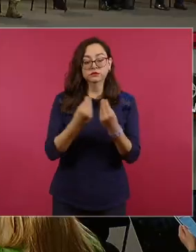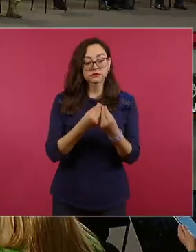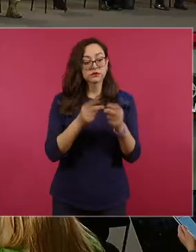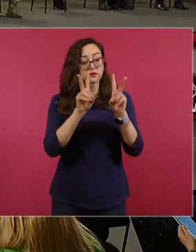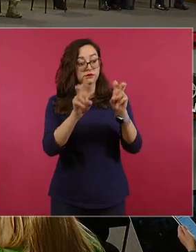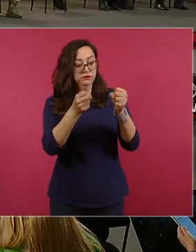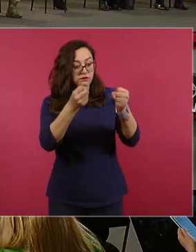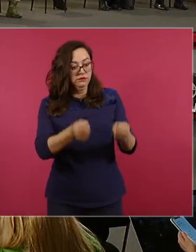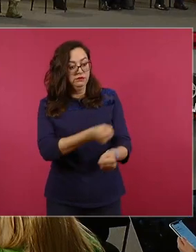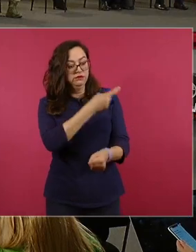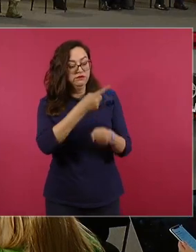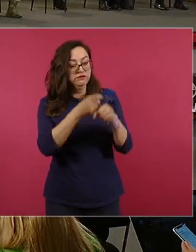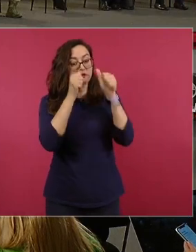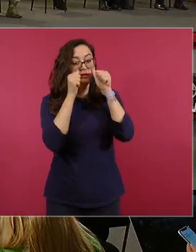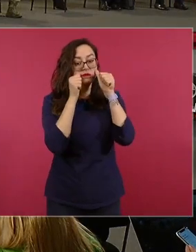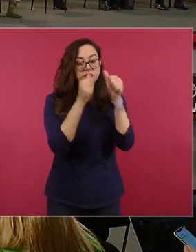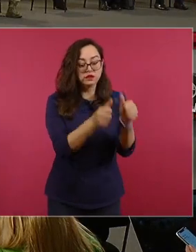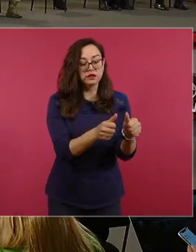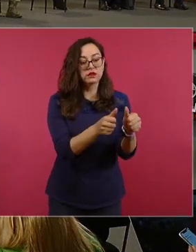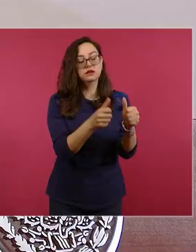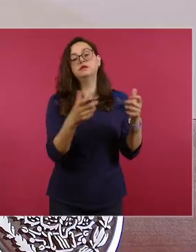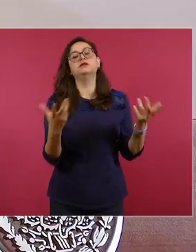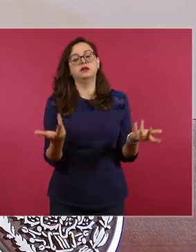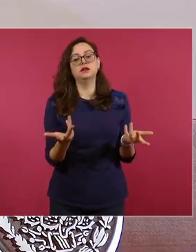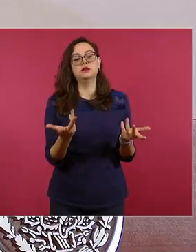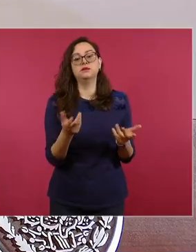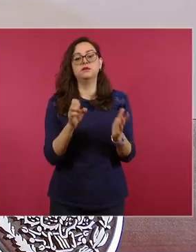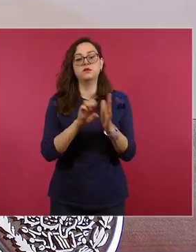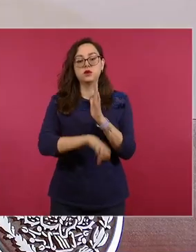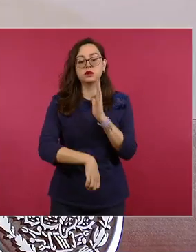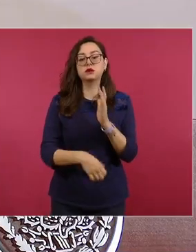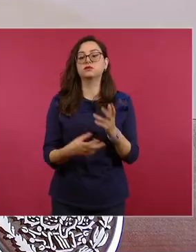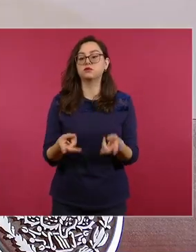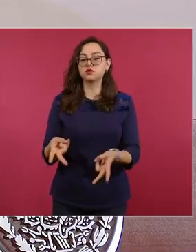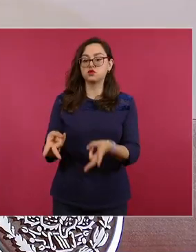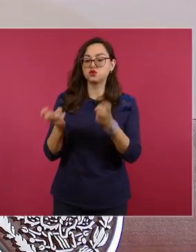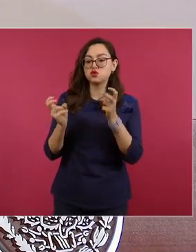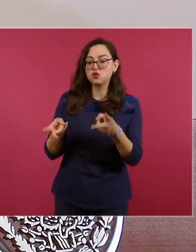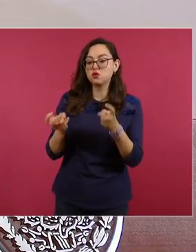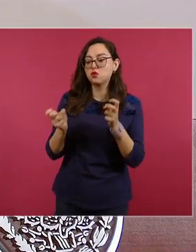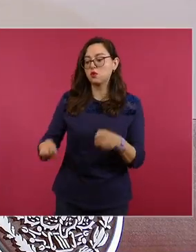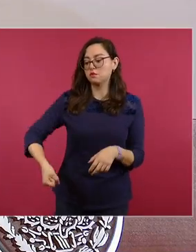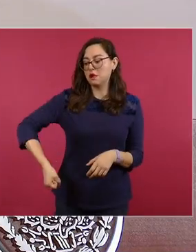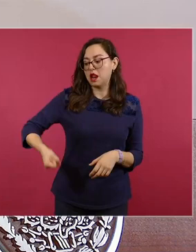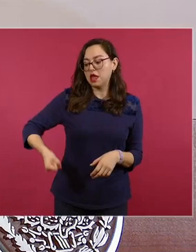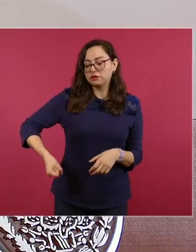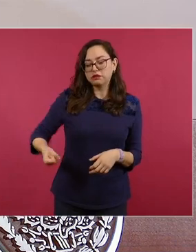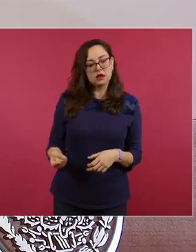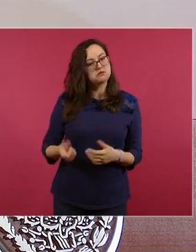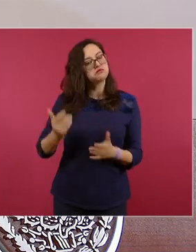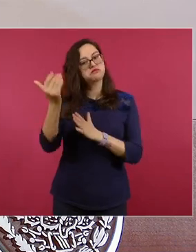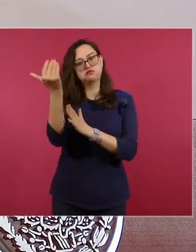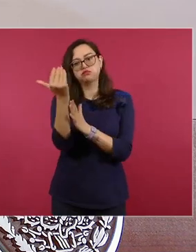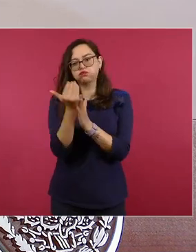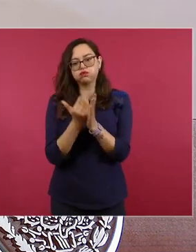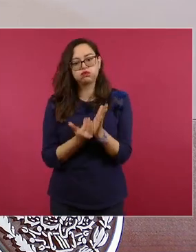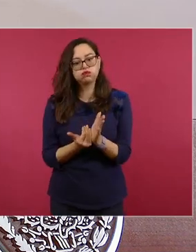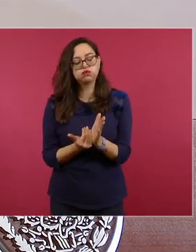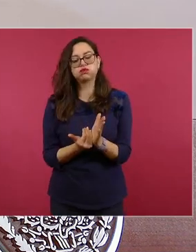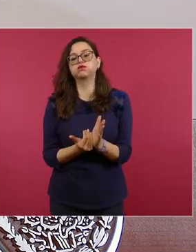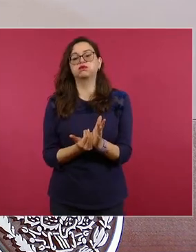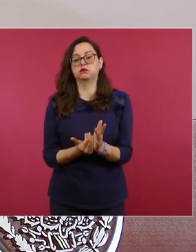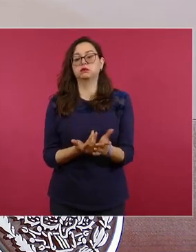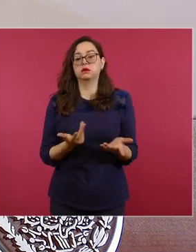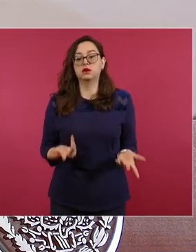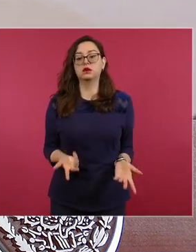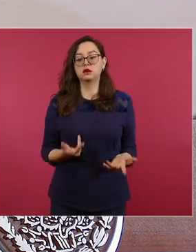pública. Se disminuyeron drásticamente los robos y saqueo de maletas y en poco